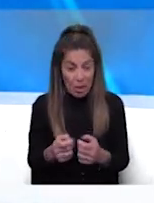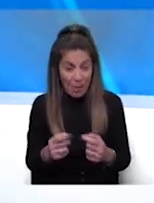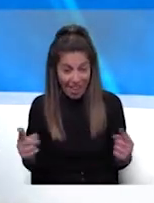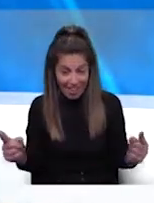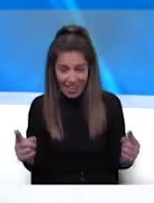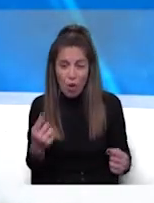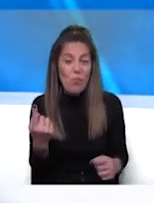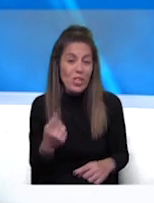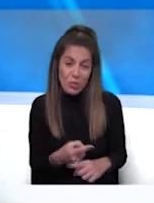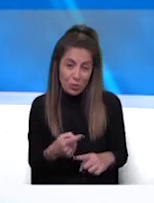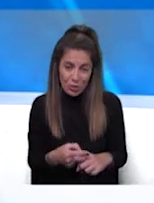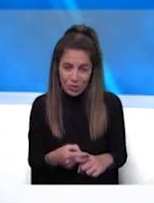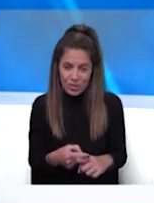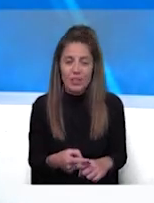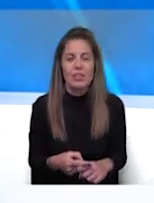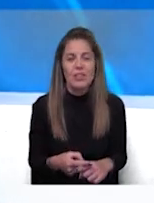minuto.